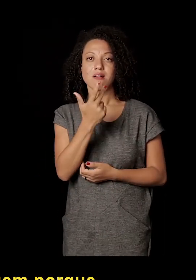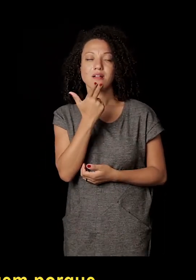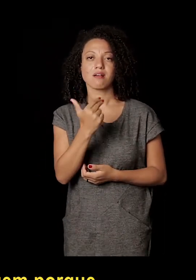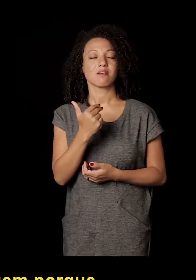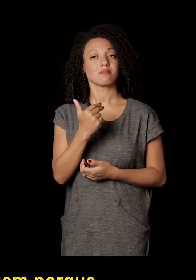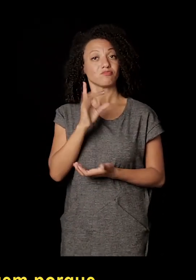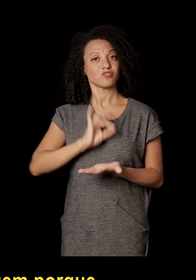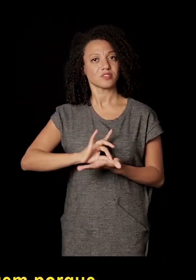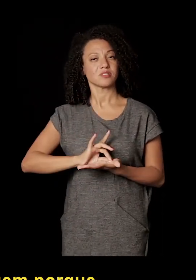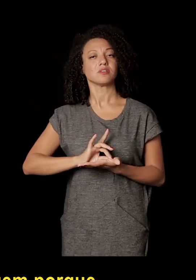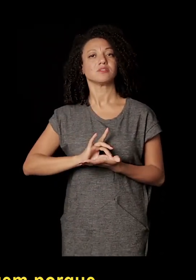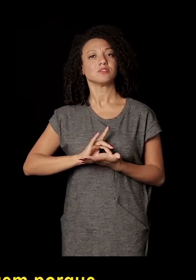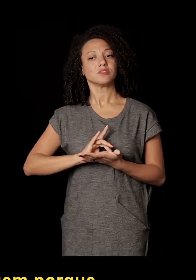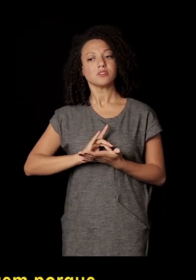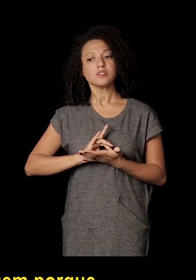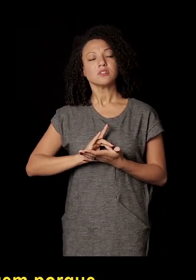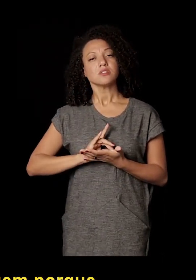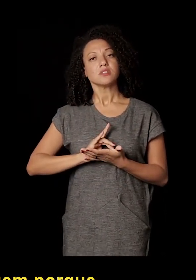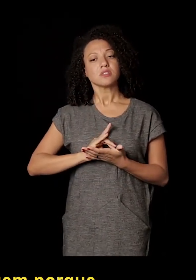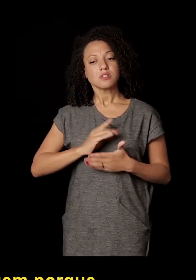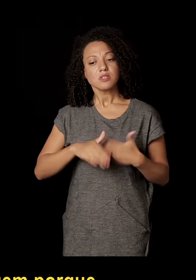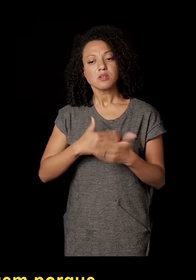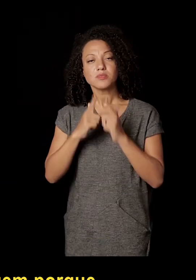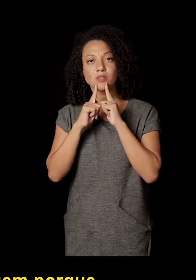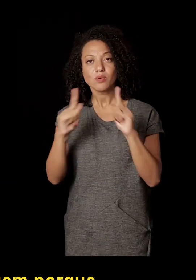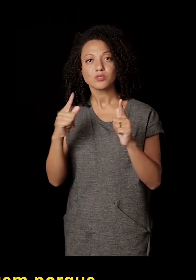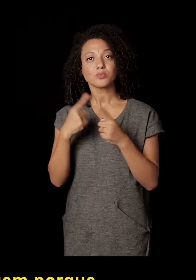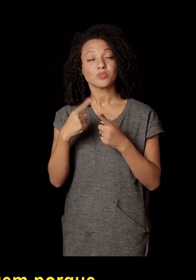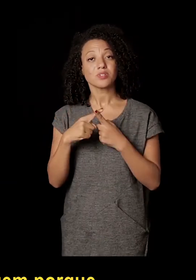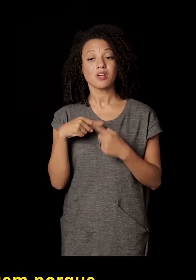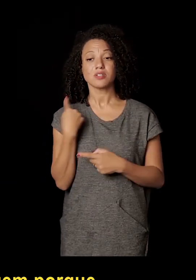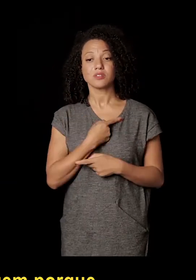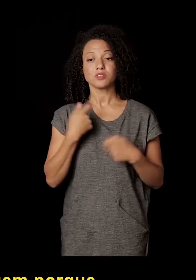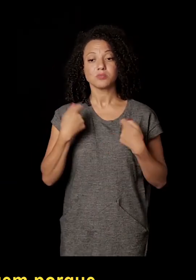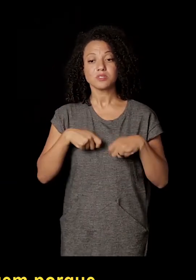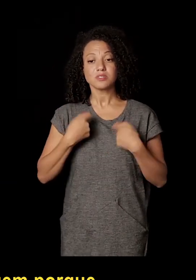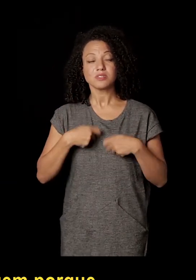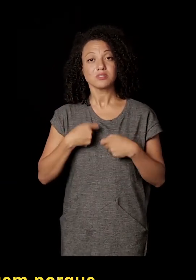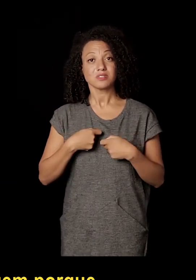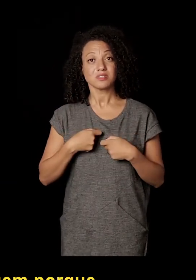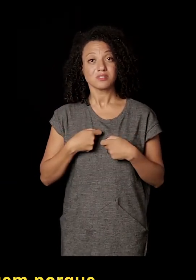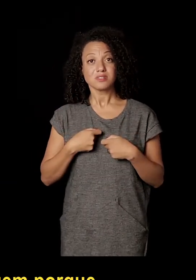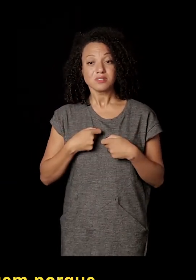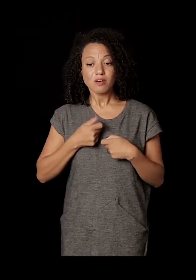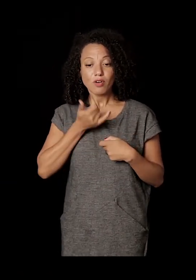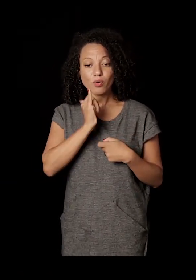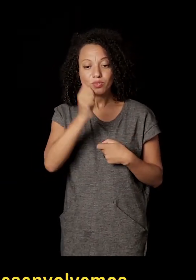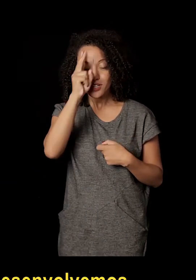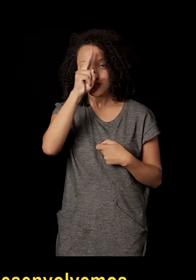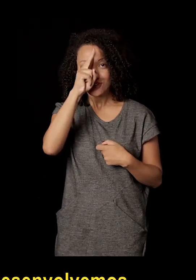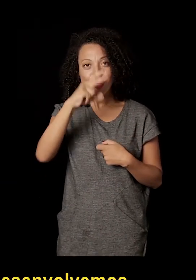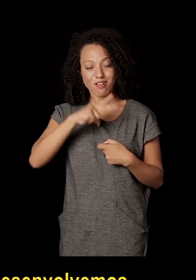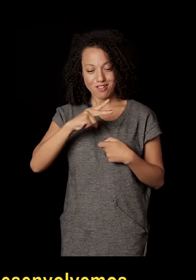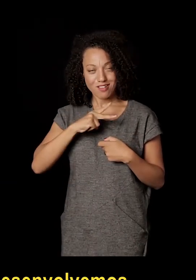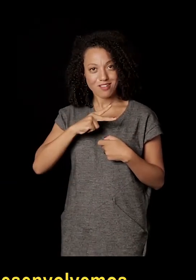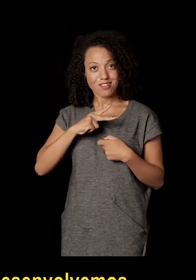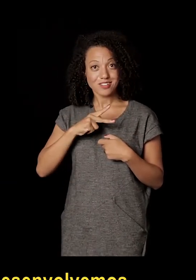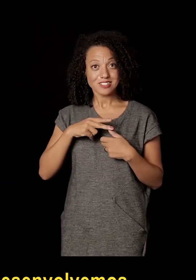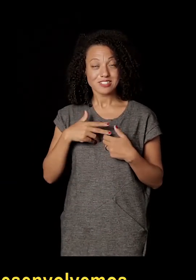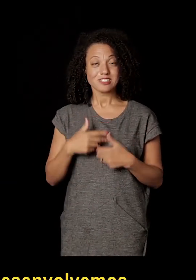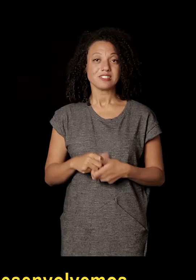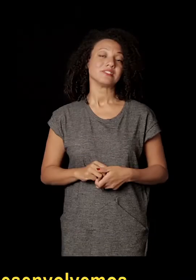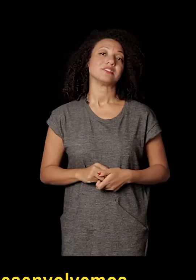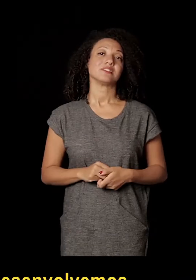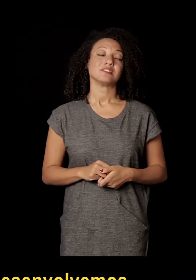hecho, desarrollamos el lenguaje porque necesitábamos contar historias acerca de nosotros mismos. Y él va un paso más